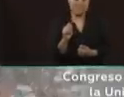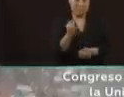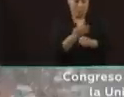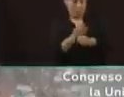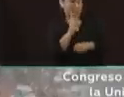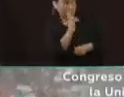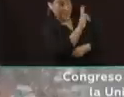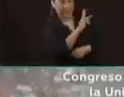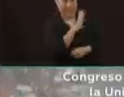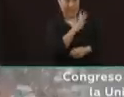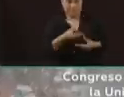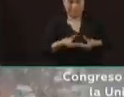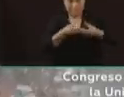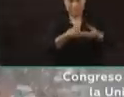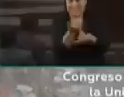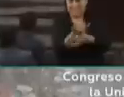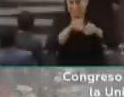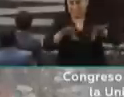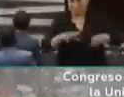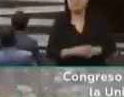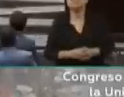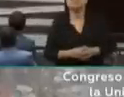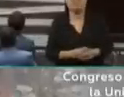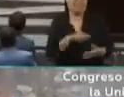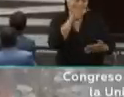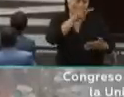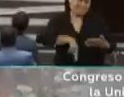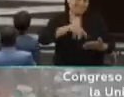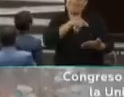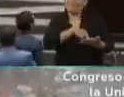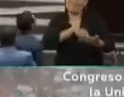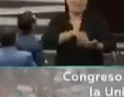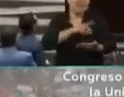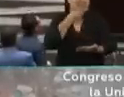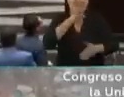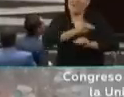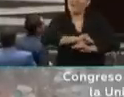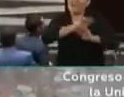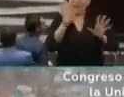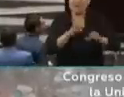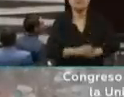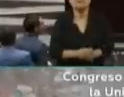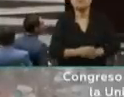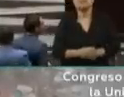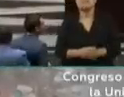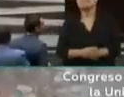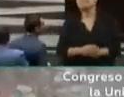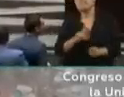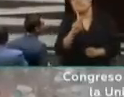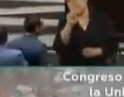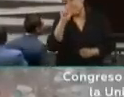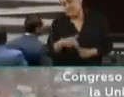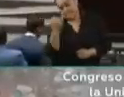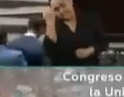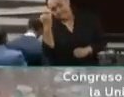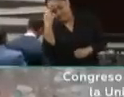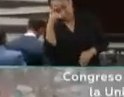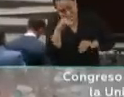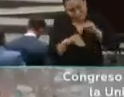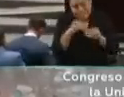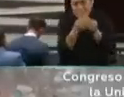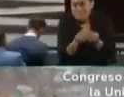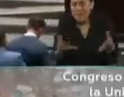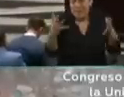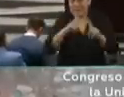ahí, nos lo dice con toda claridad. El Plan Nacional de Desarrollo de nuestro presidente